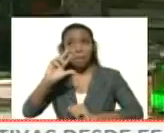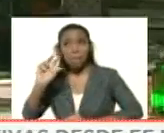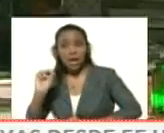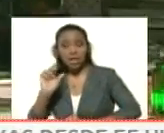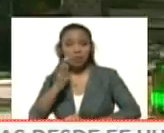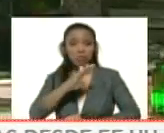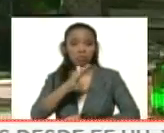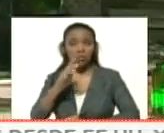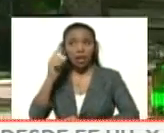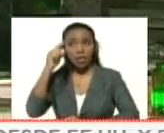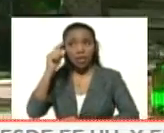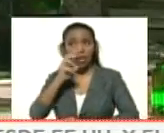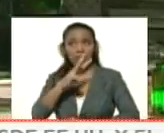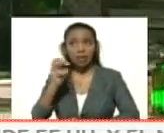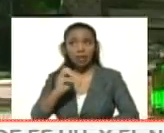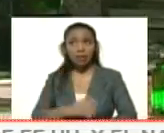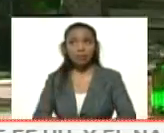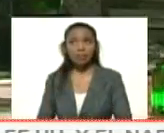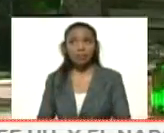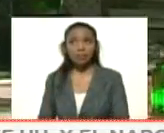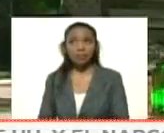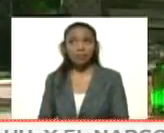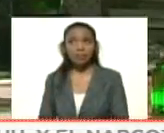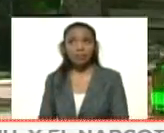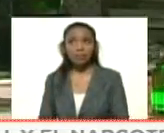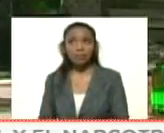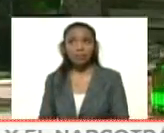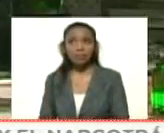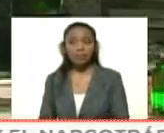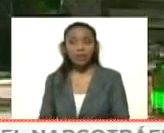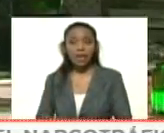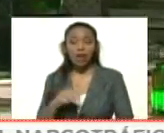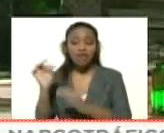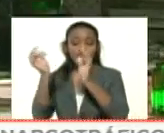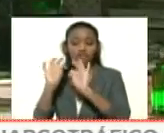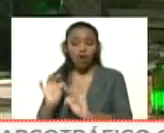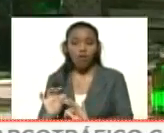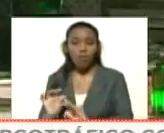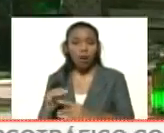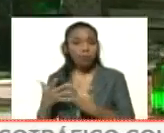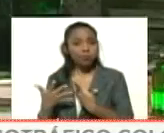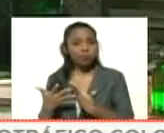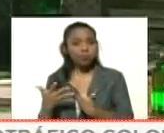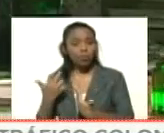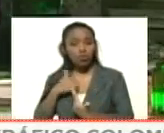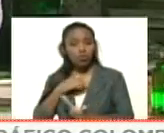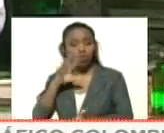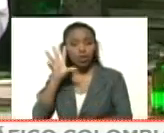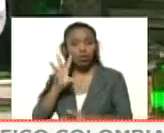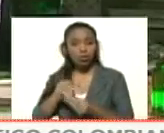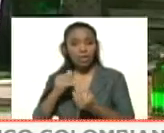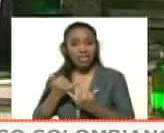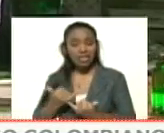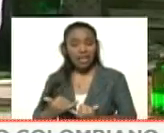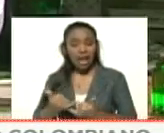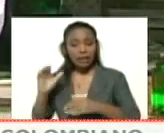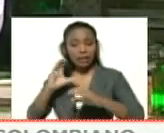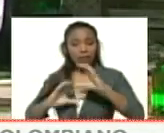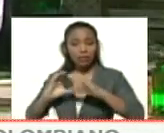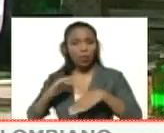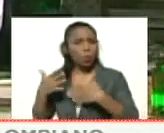día 30. De manera que tenemos que concluir ya de manera científica